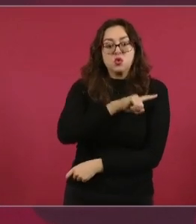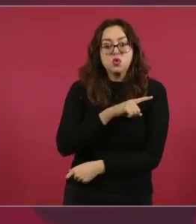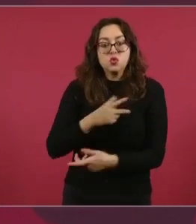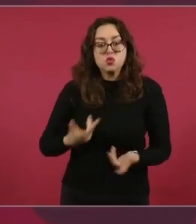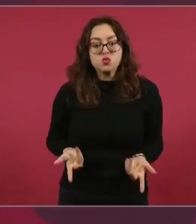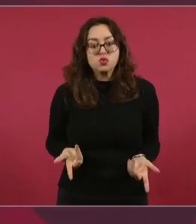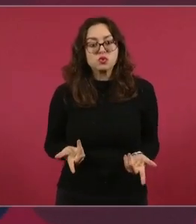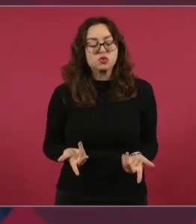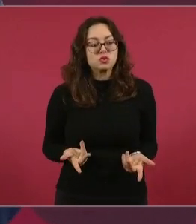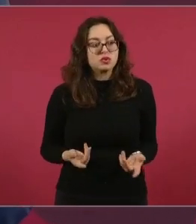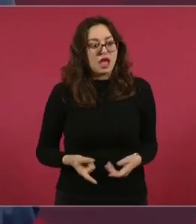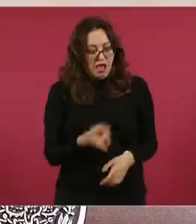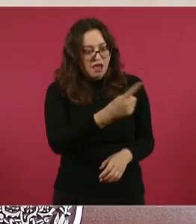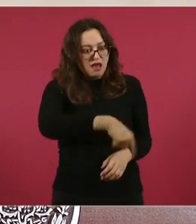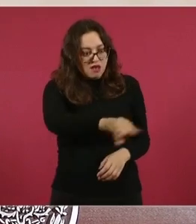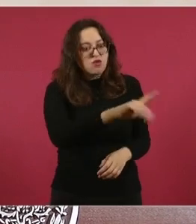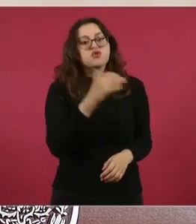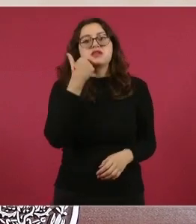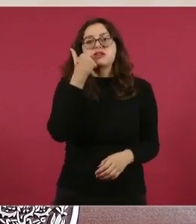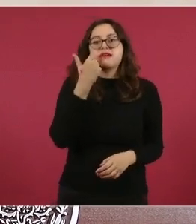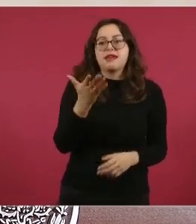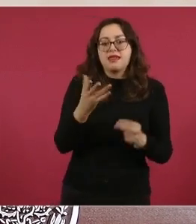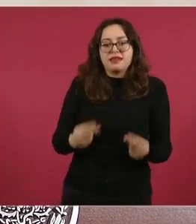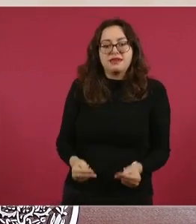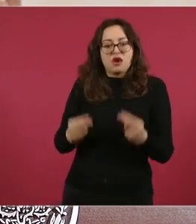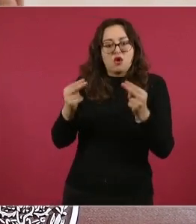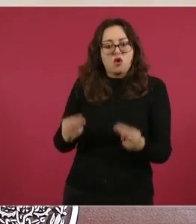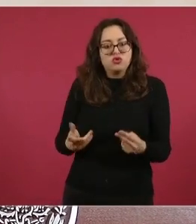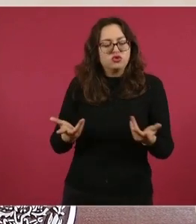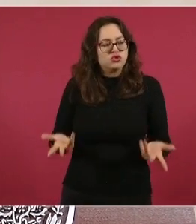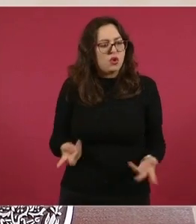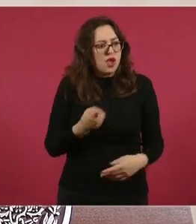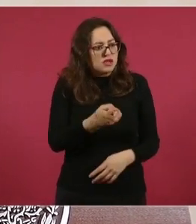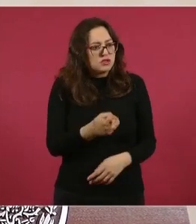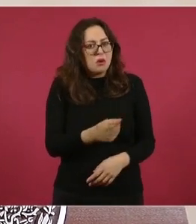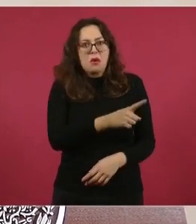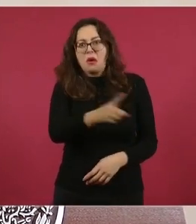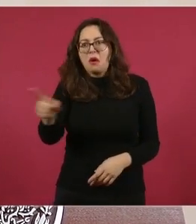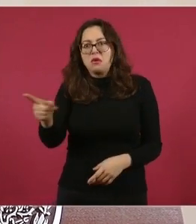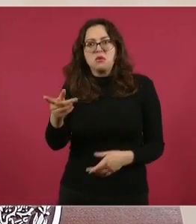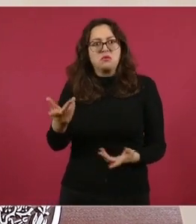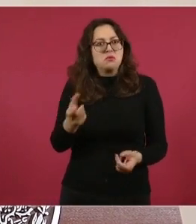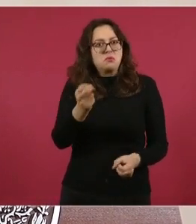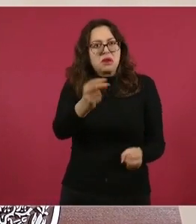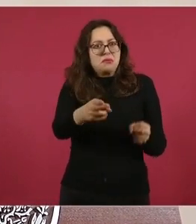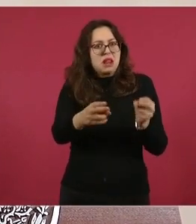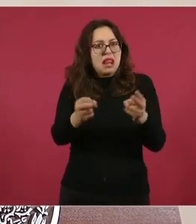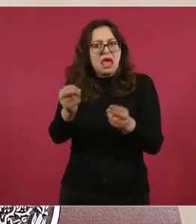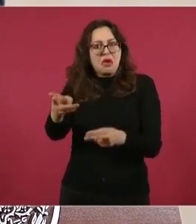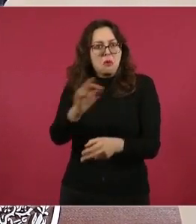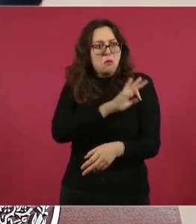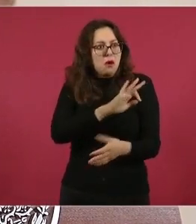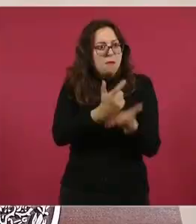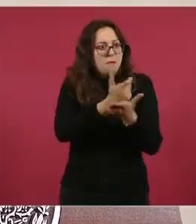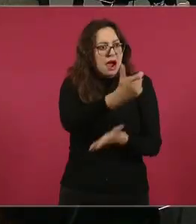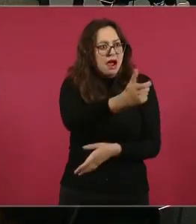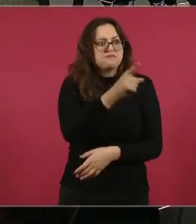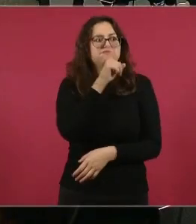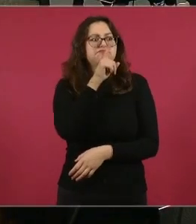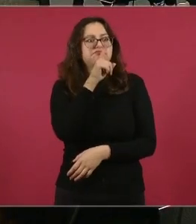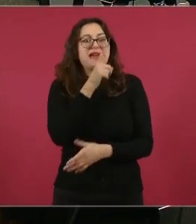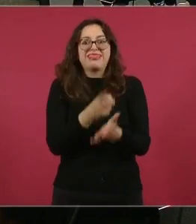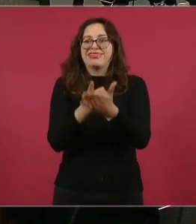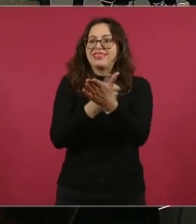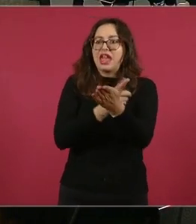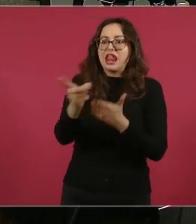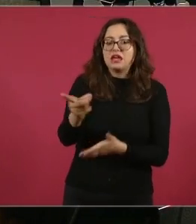La salud y la educación no son privilegios, son derechos de nuestro pueblo. Entonces, ustedes me dicen,